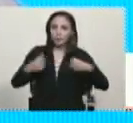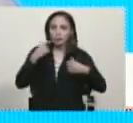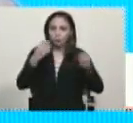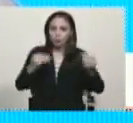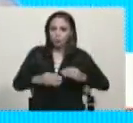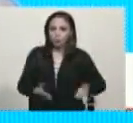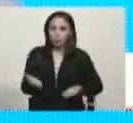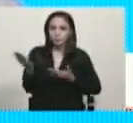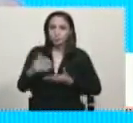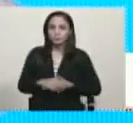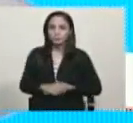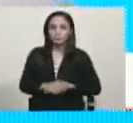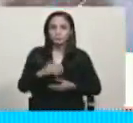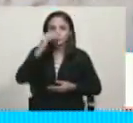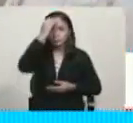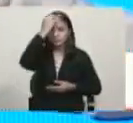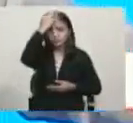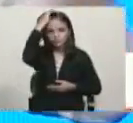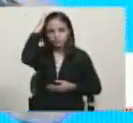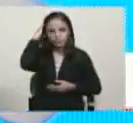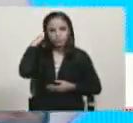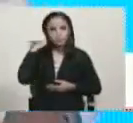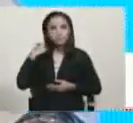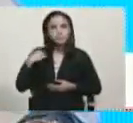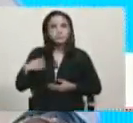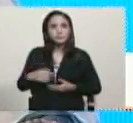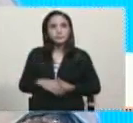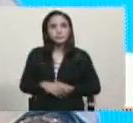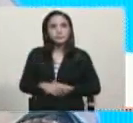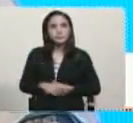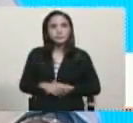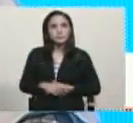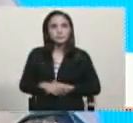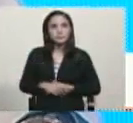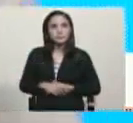¿verdad? Con ustedes, Omar Prieto.